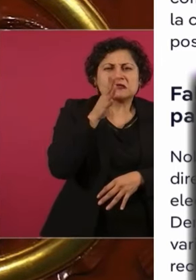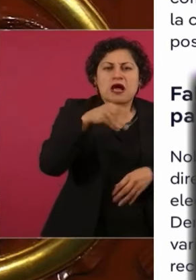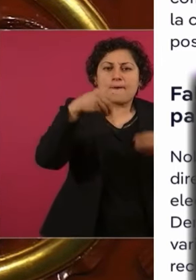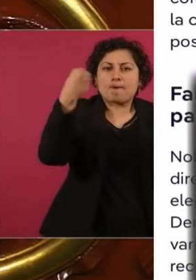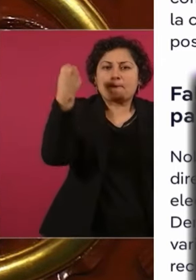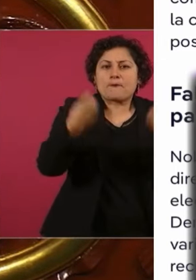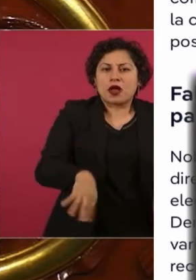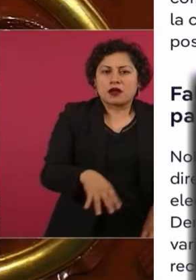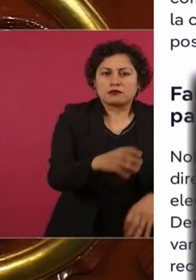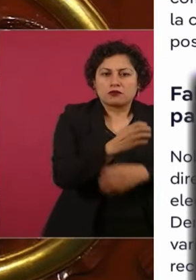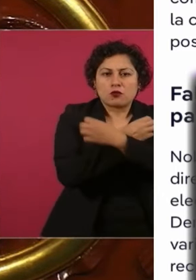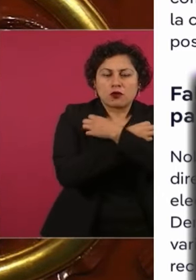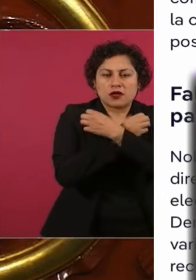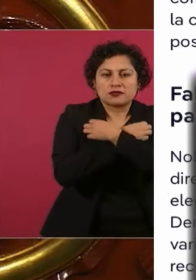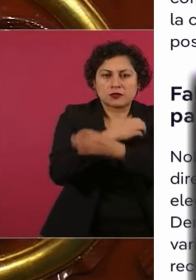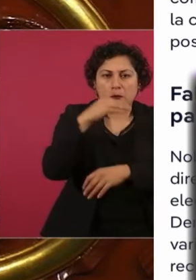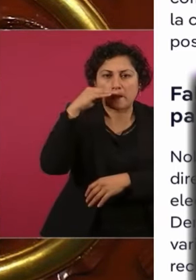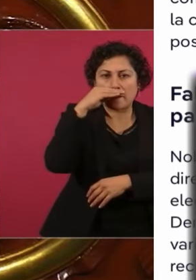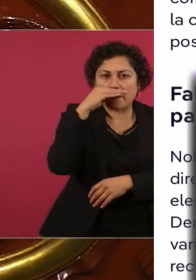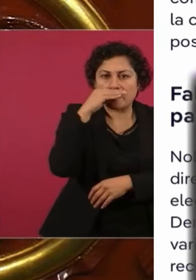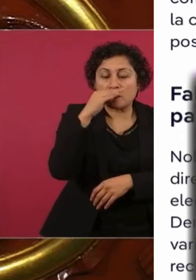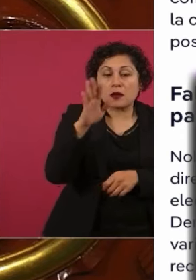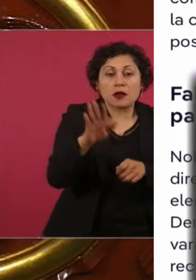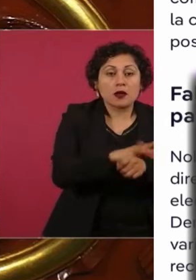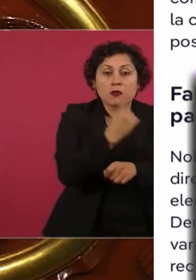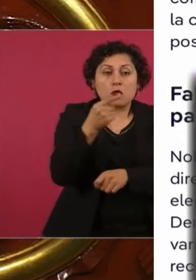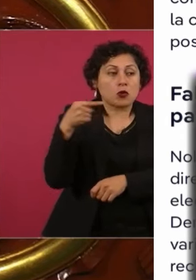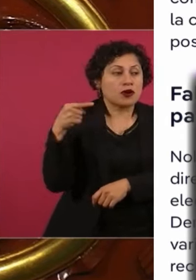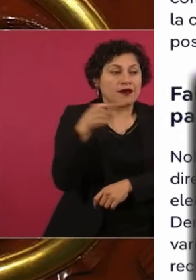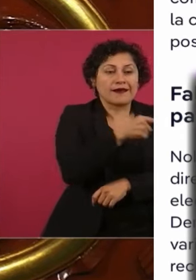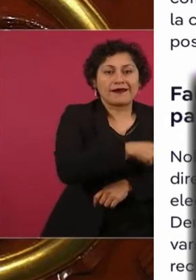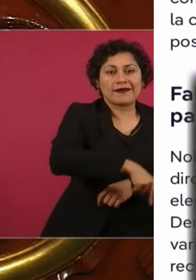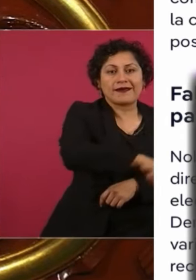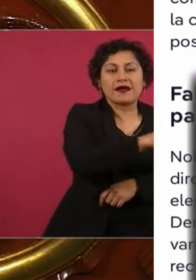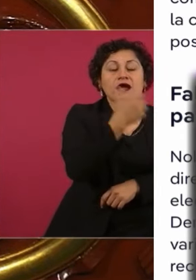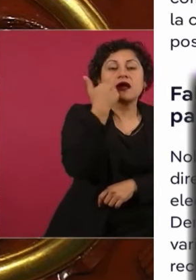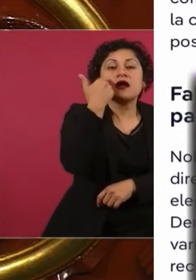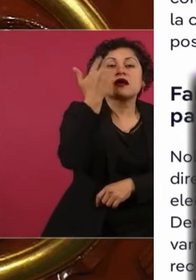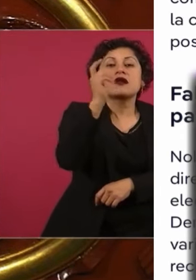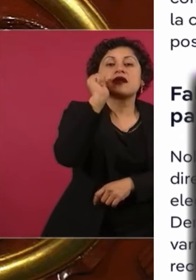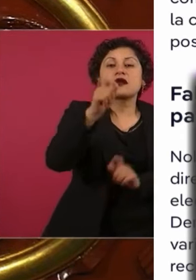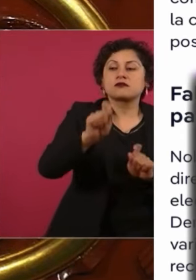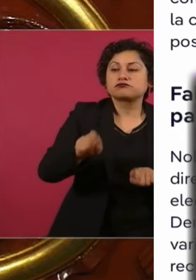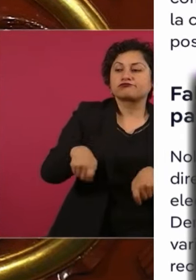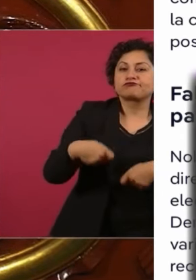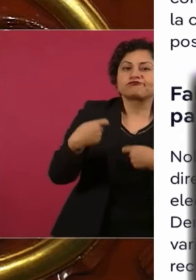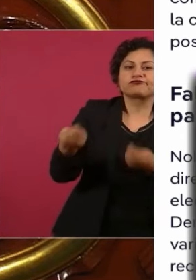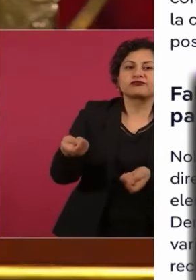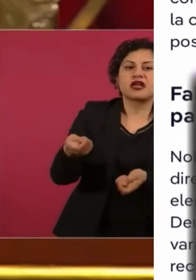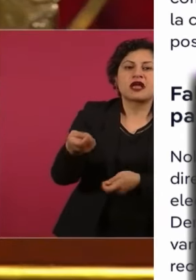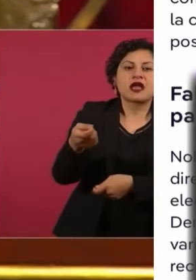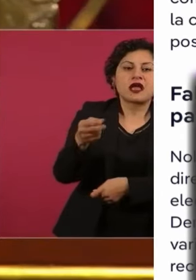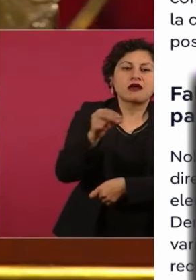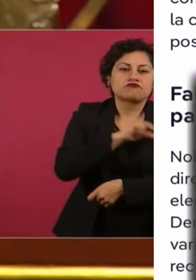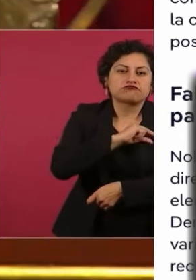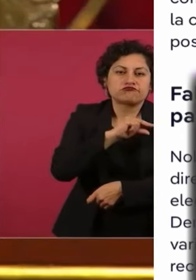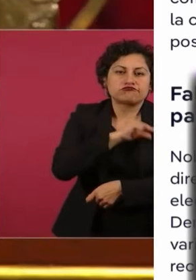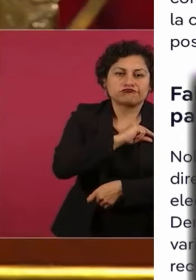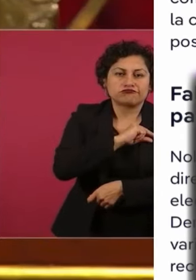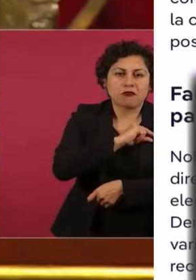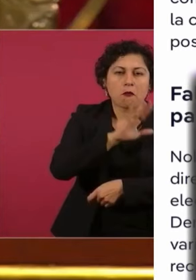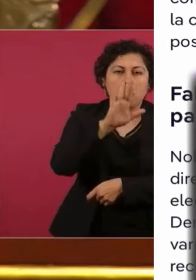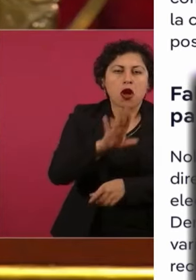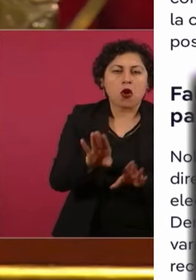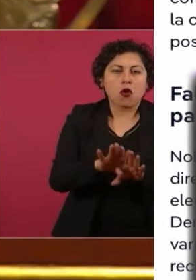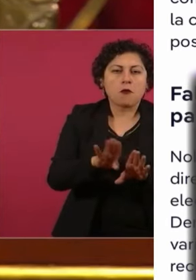nada acatando las órdenes desde el exterior. Daniel Noboa es hijo de Álvaro Noboa, empresario exitoso y el hombre